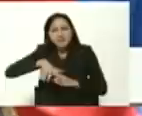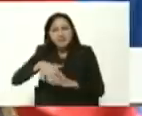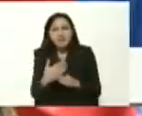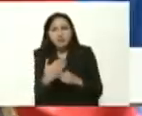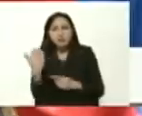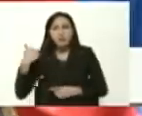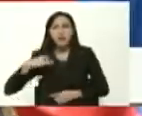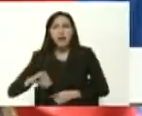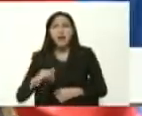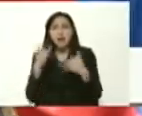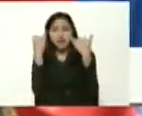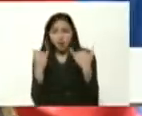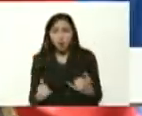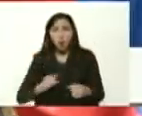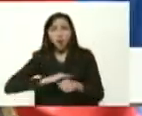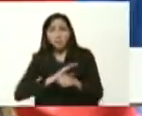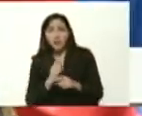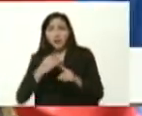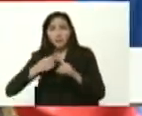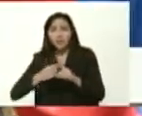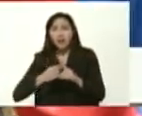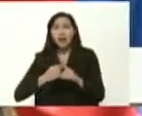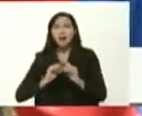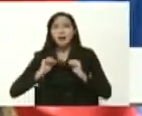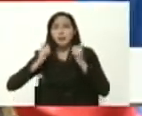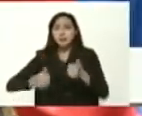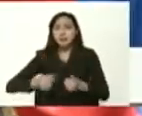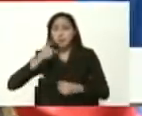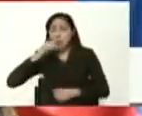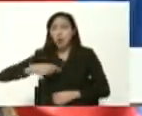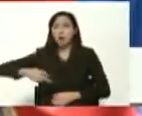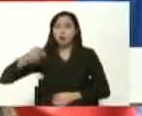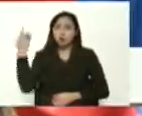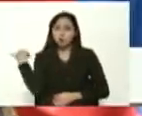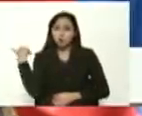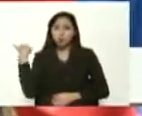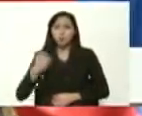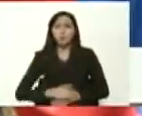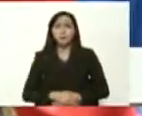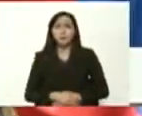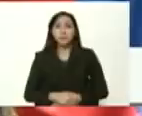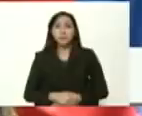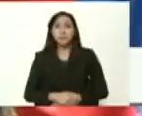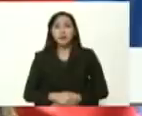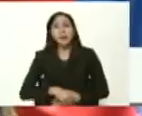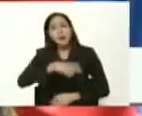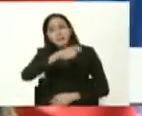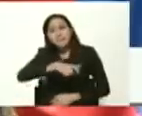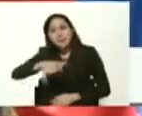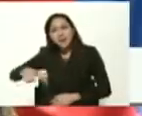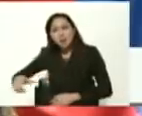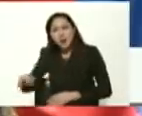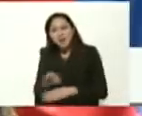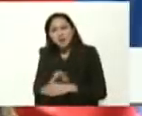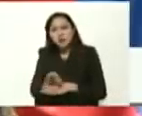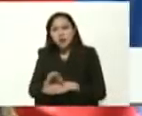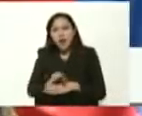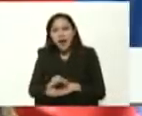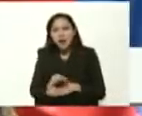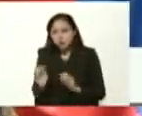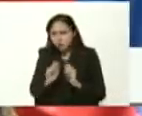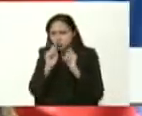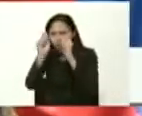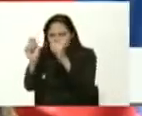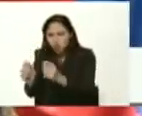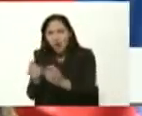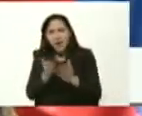ahora en pandemia desde el año 2020 por el COVID-19, personas designadas para darle